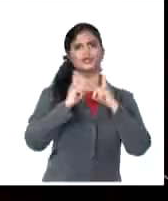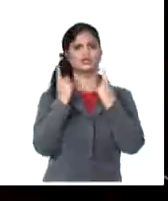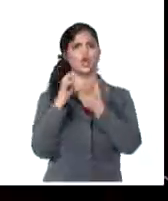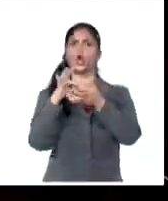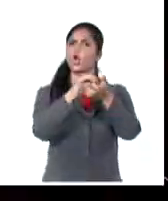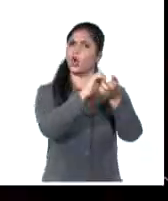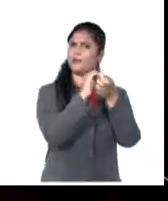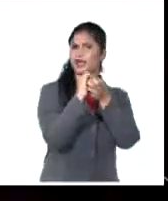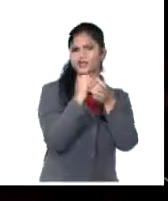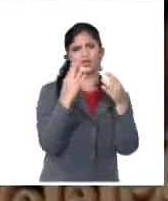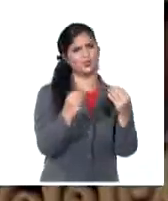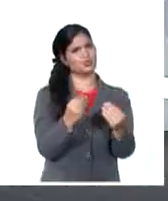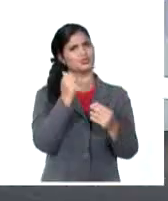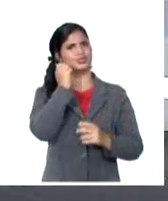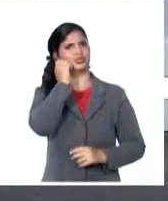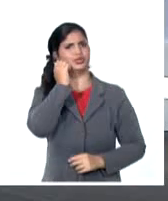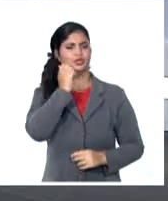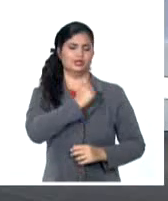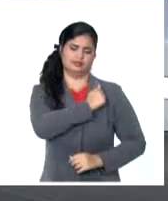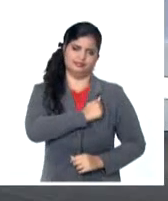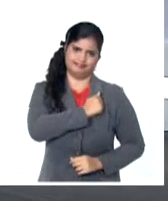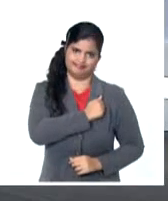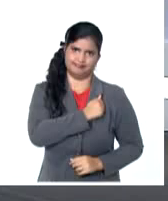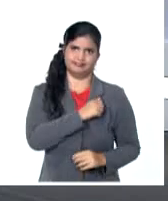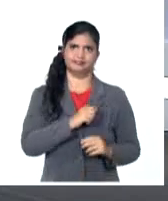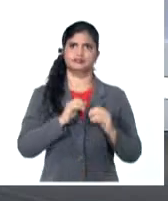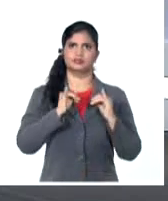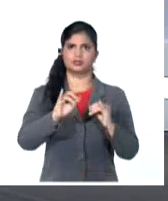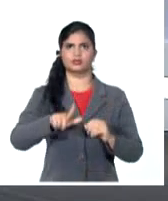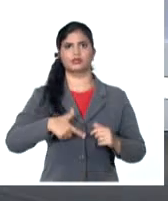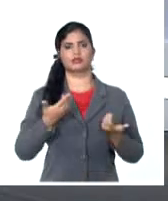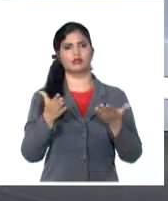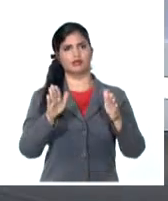interactuar. Finalizan así las culturales. Buenas noches.